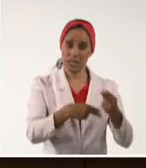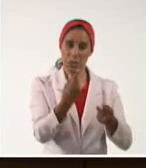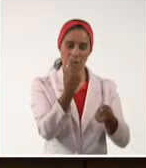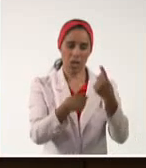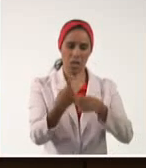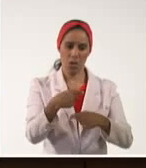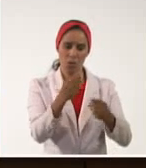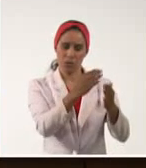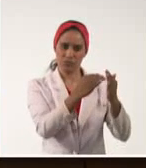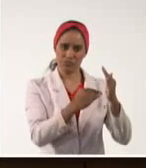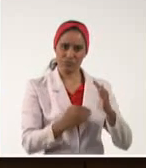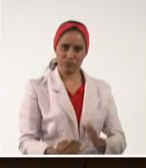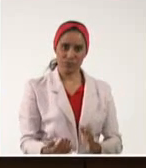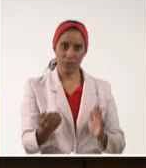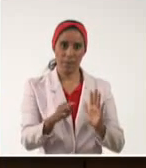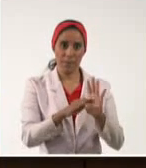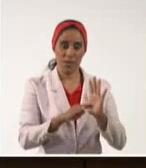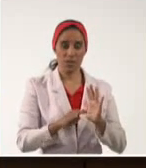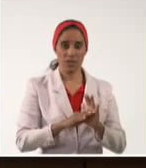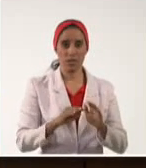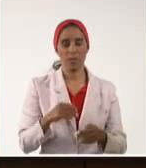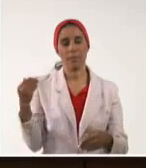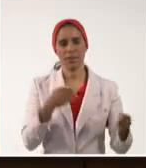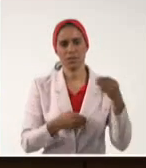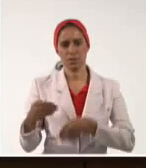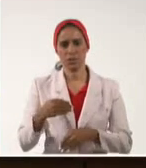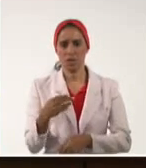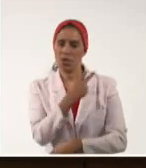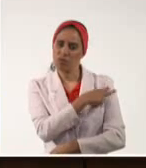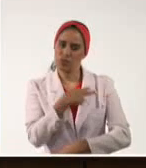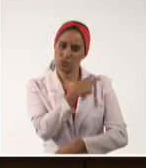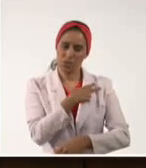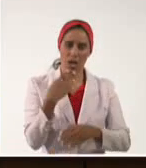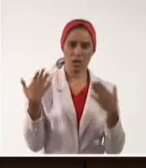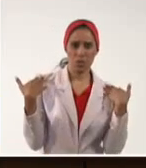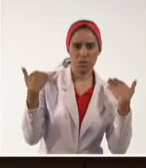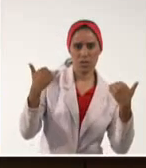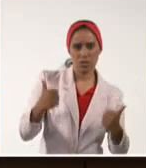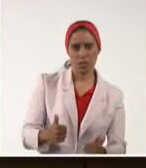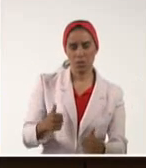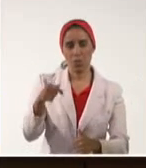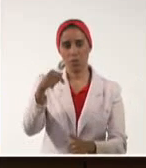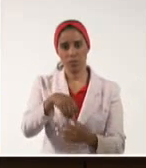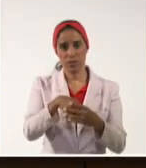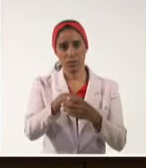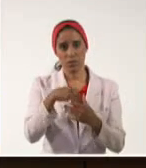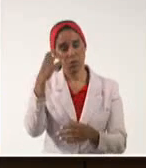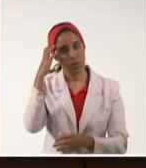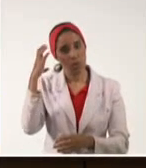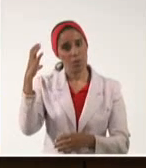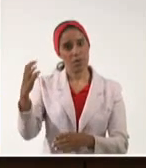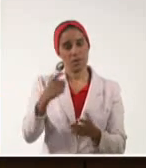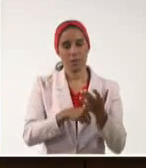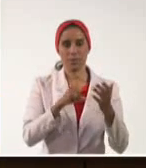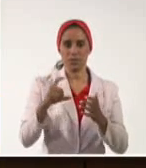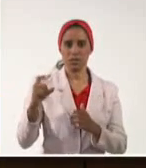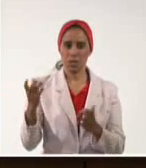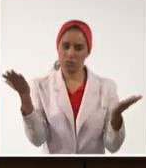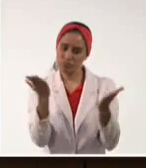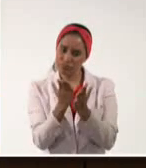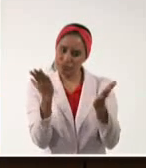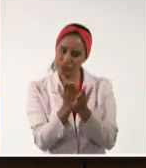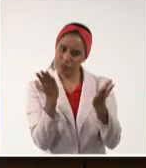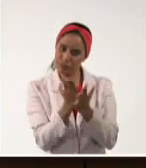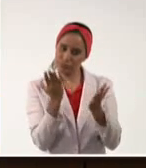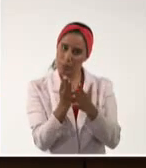han participado directivos y funcionarios del partido y el gobierno, apoyados por estudiosos,